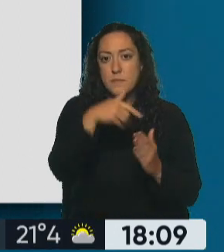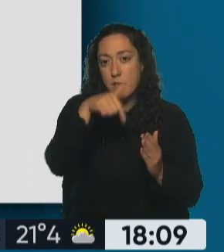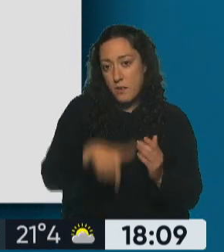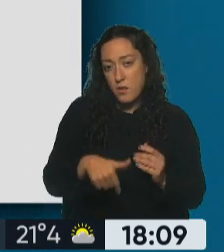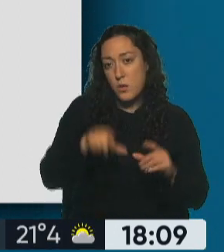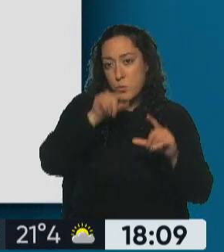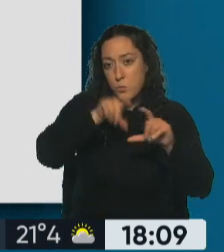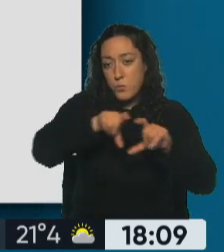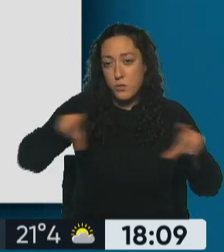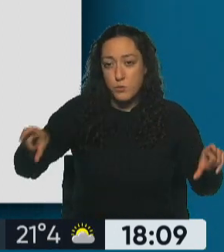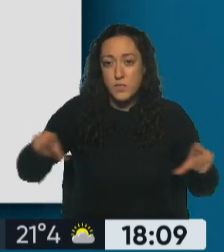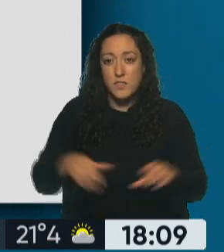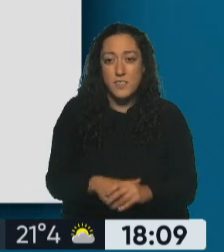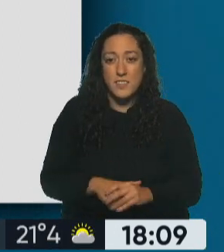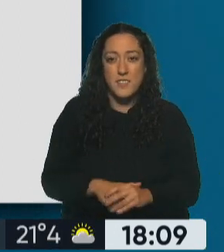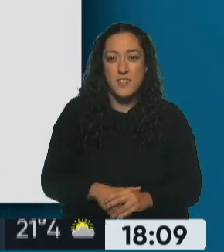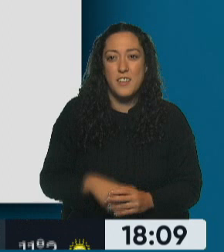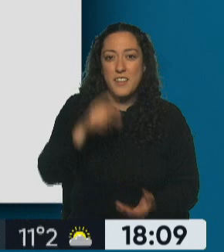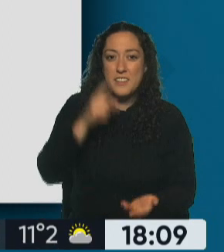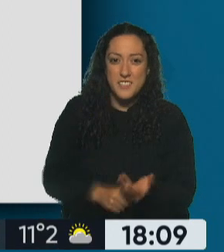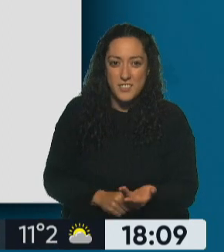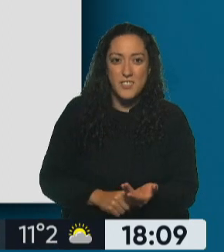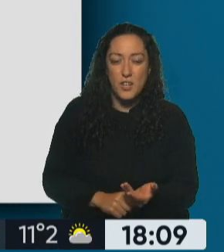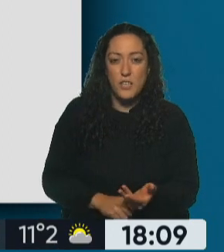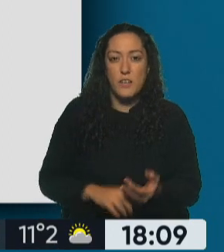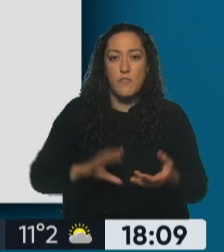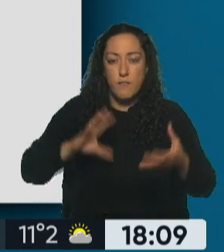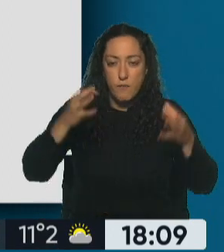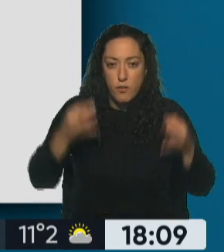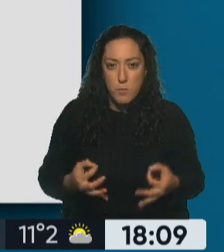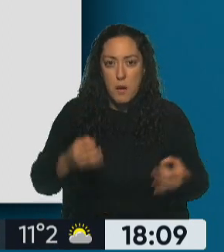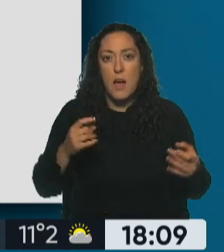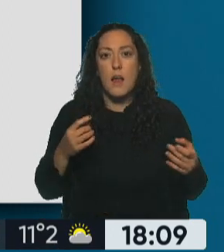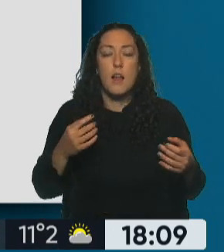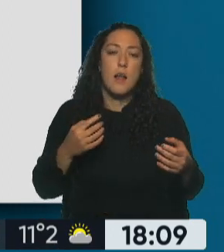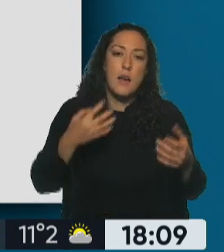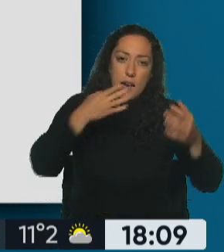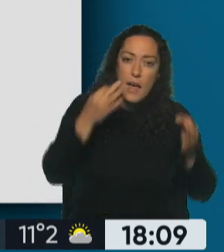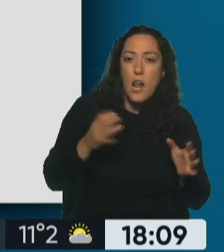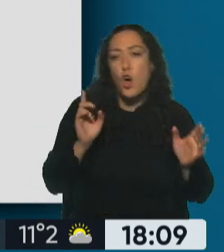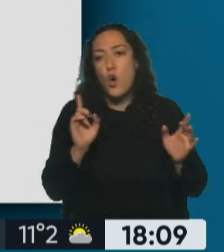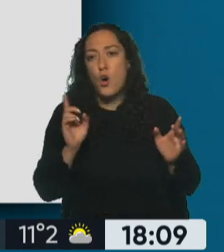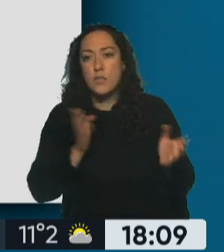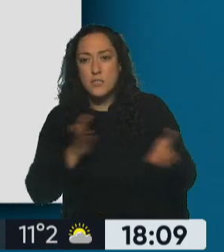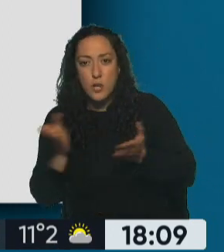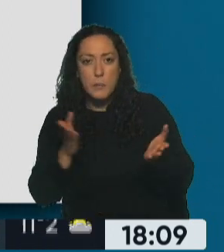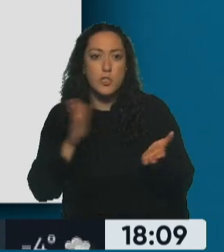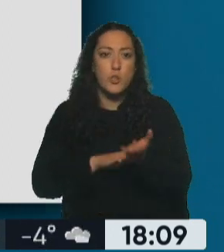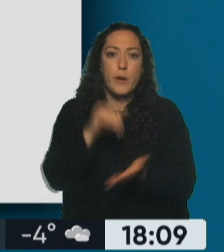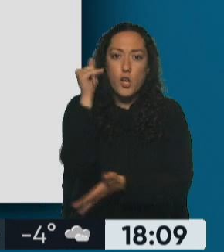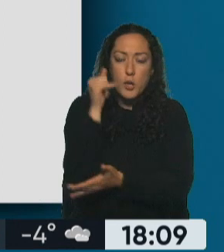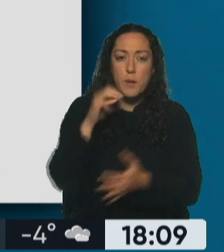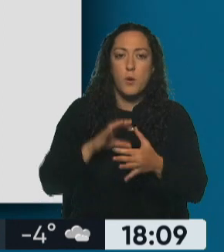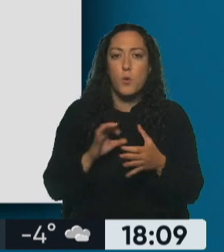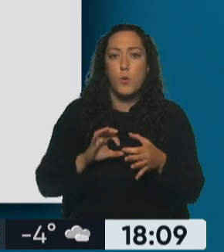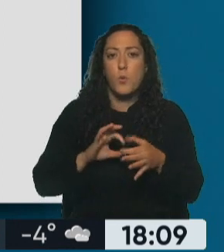presente comunico mi decisión indeclinable de terminar toda relación formal, real o presunta, de asesoramiento en materia económica en